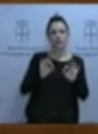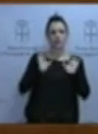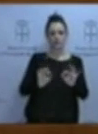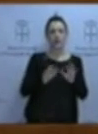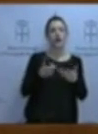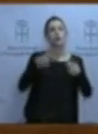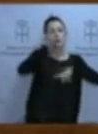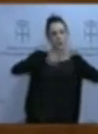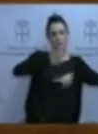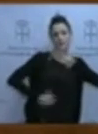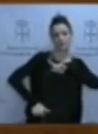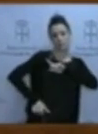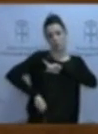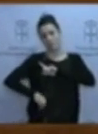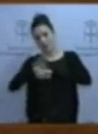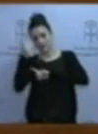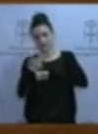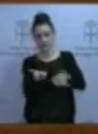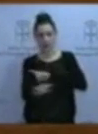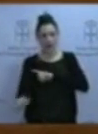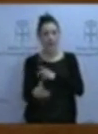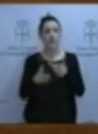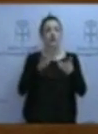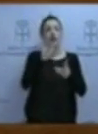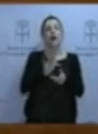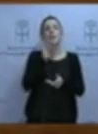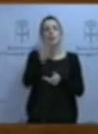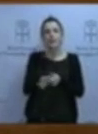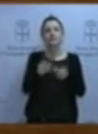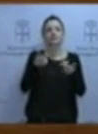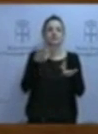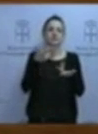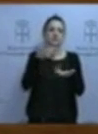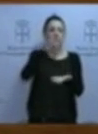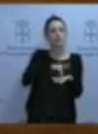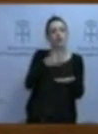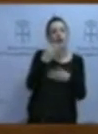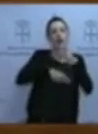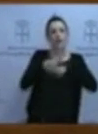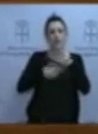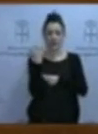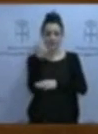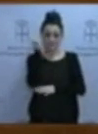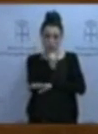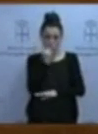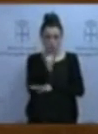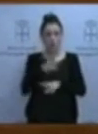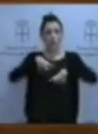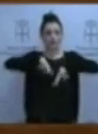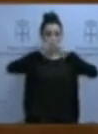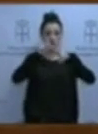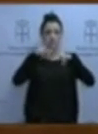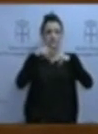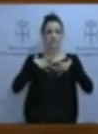que ya es inapelable es que toca constituir y acreditar el Instituto de Investigación Sanitaria de